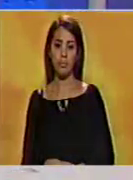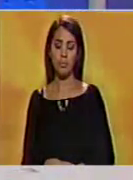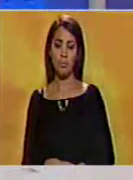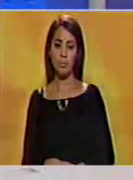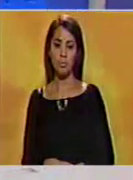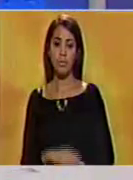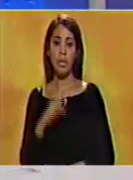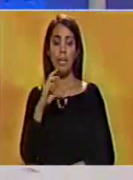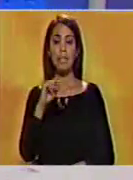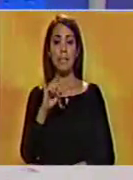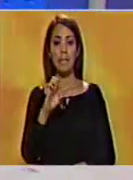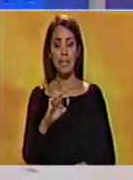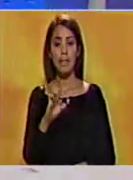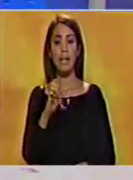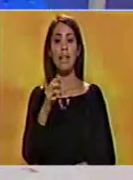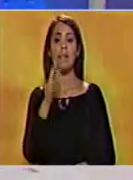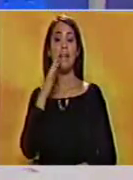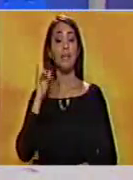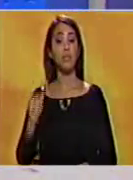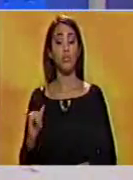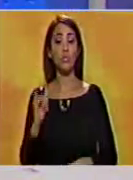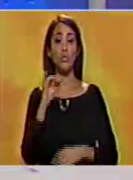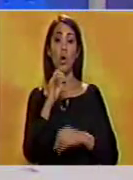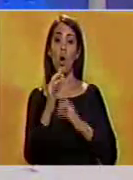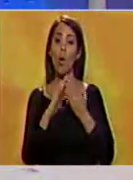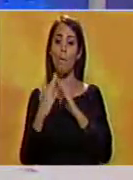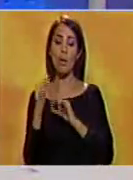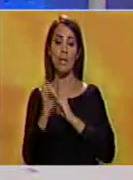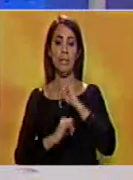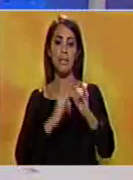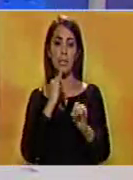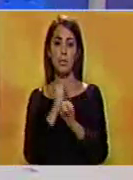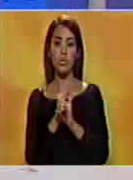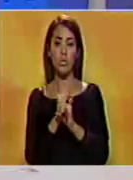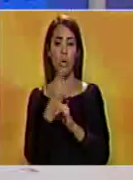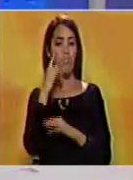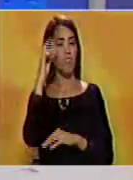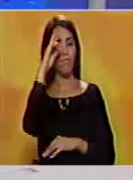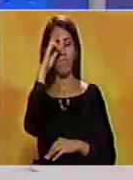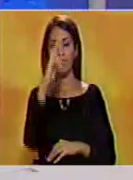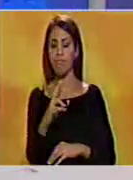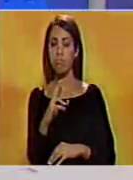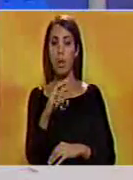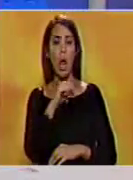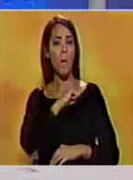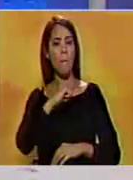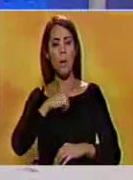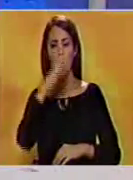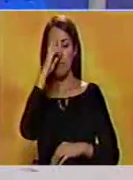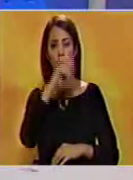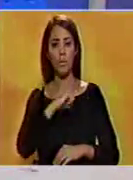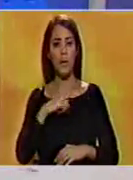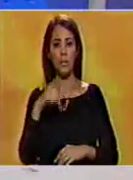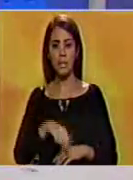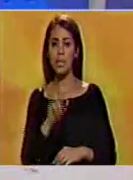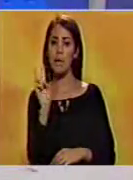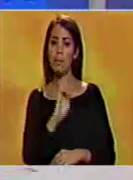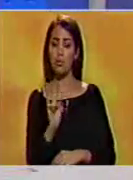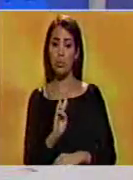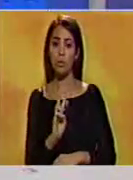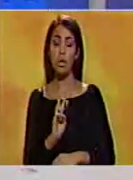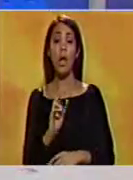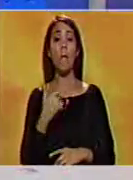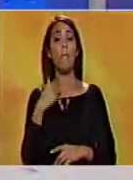el cn denunció ante la comunidad internacional una irrespetuosa injerencia en los asuntos internos del país por